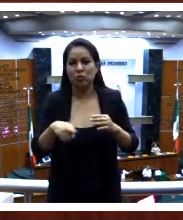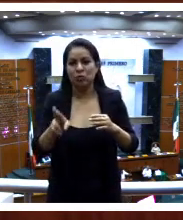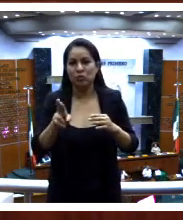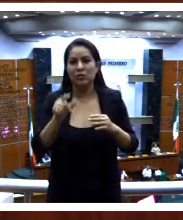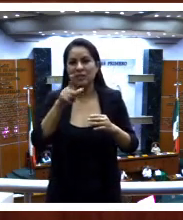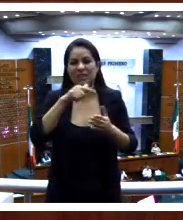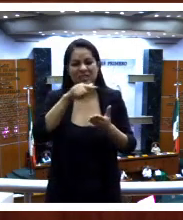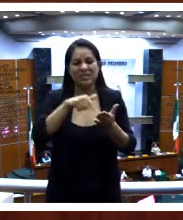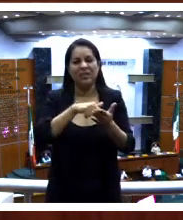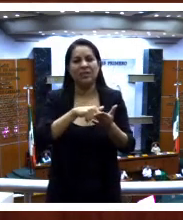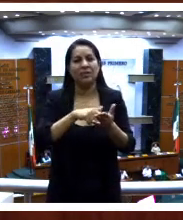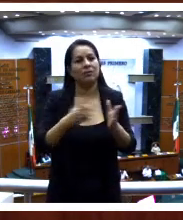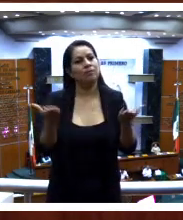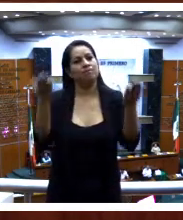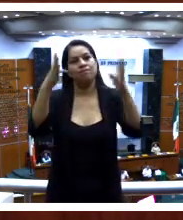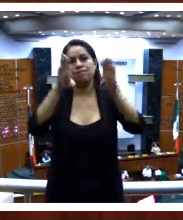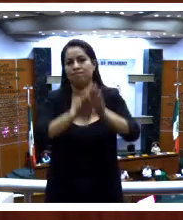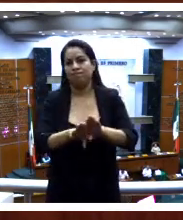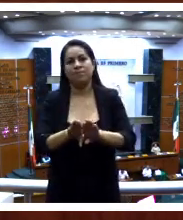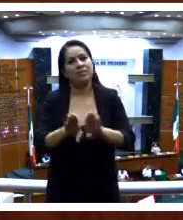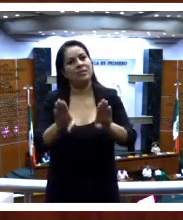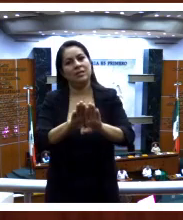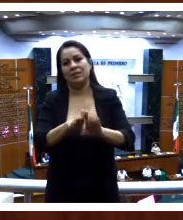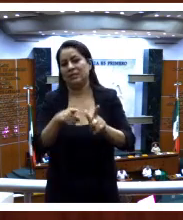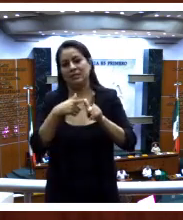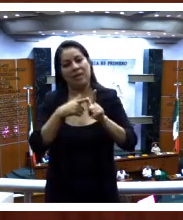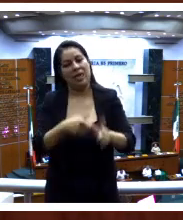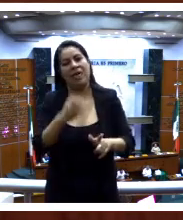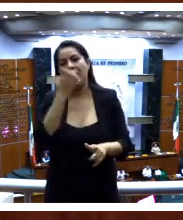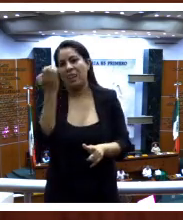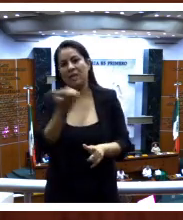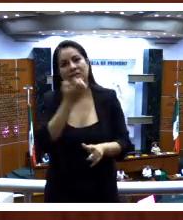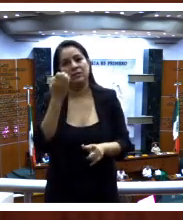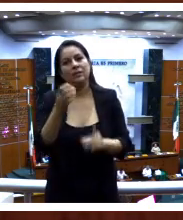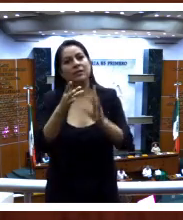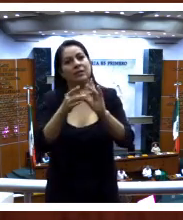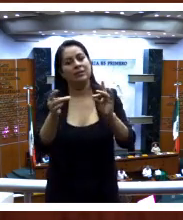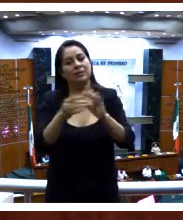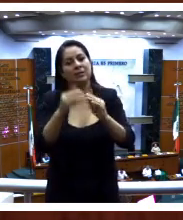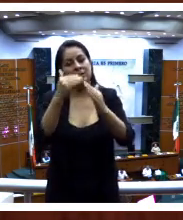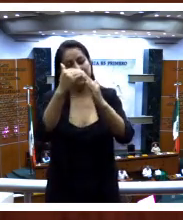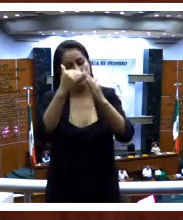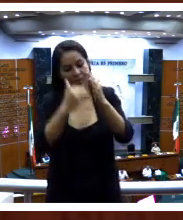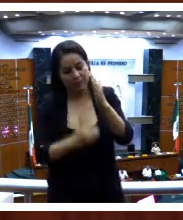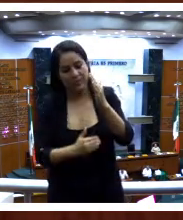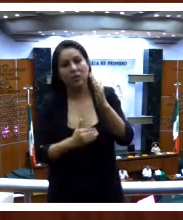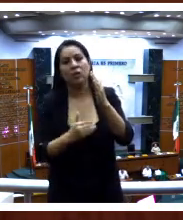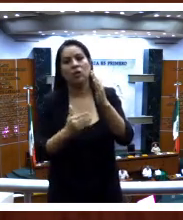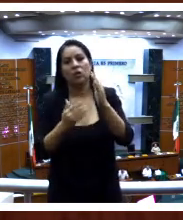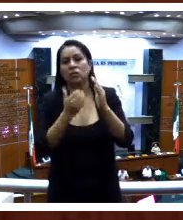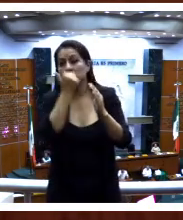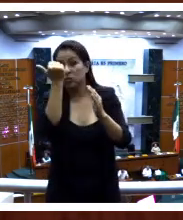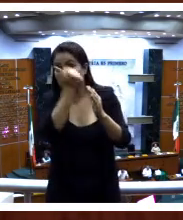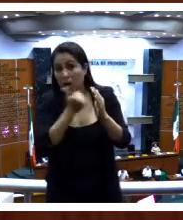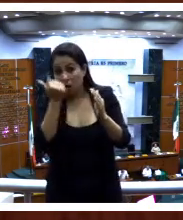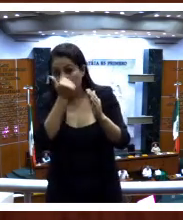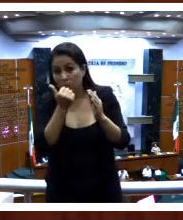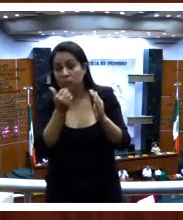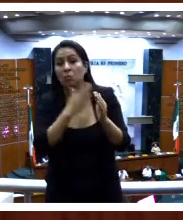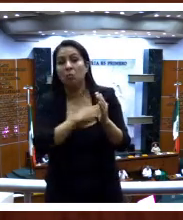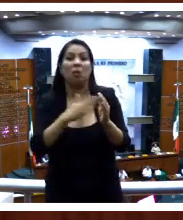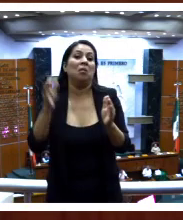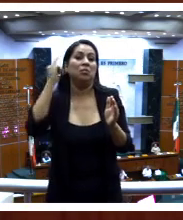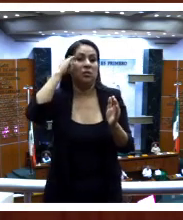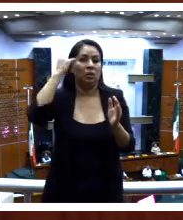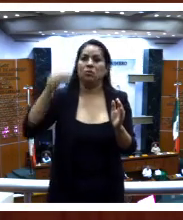en esa zona es donde siguen cerradas las escuelas. Y si se habla de que se disminuyó la matrícula, bueno, entonces los